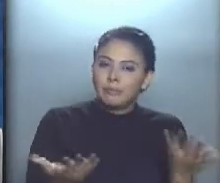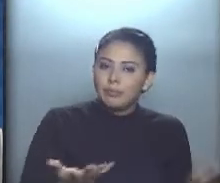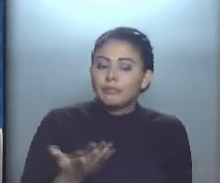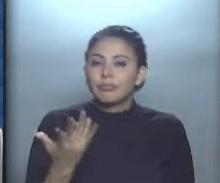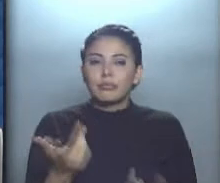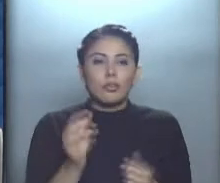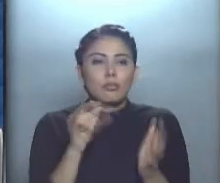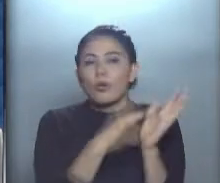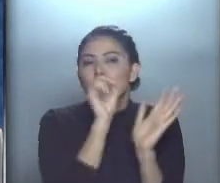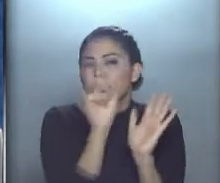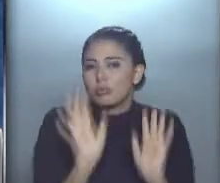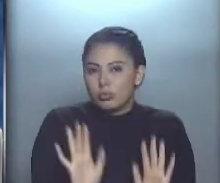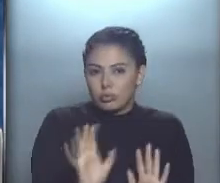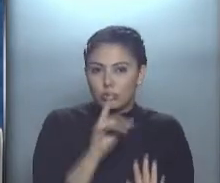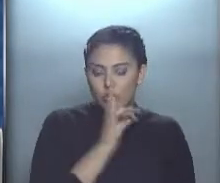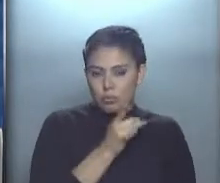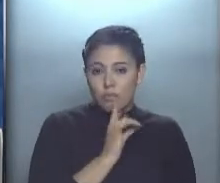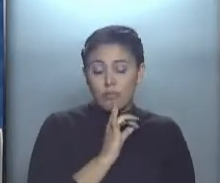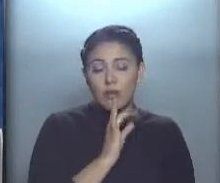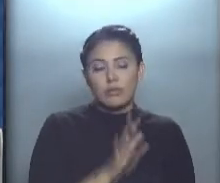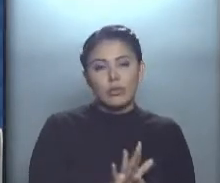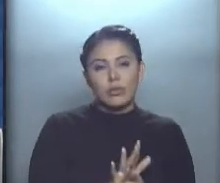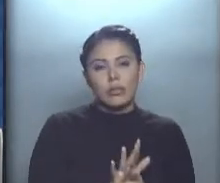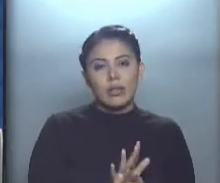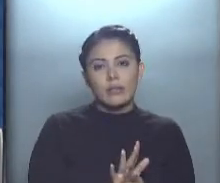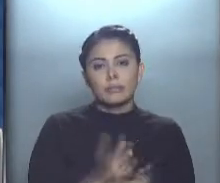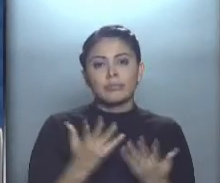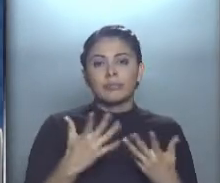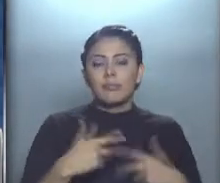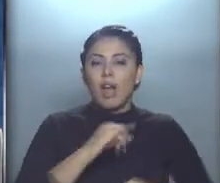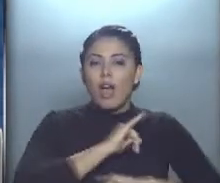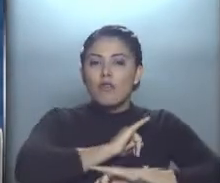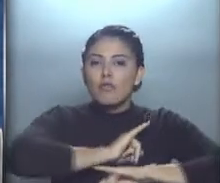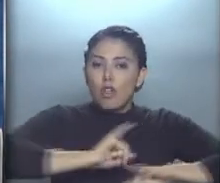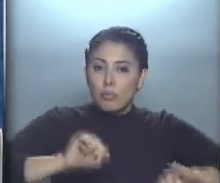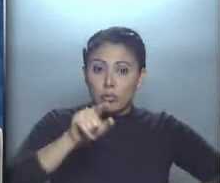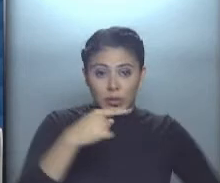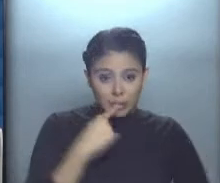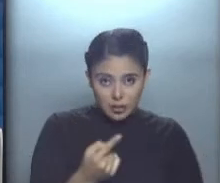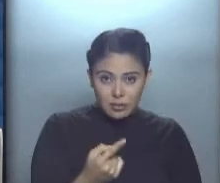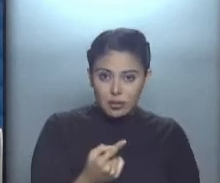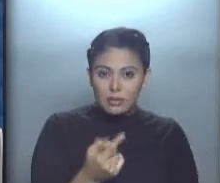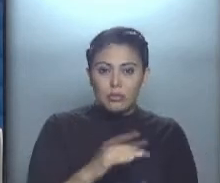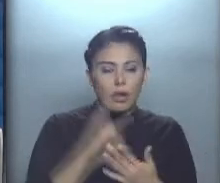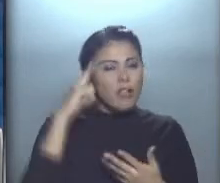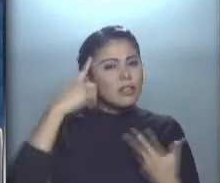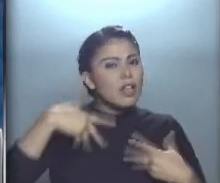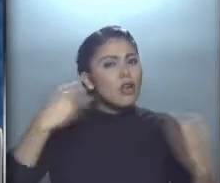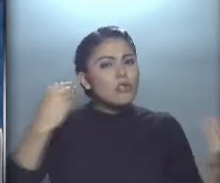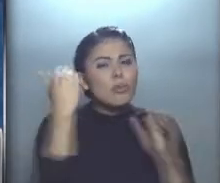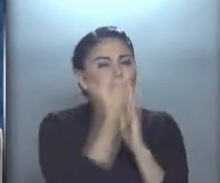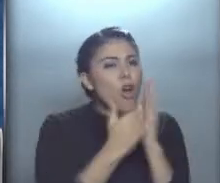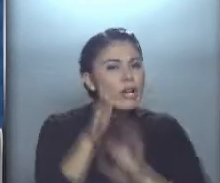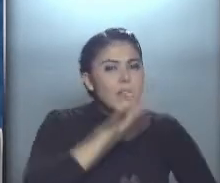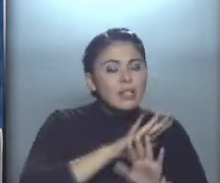muy puntuales o específicas en Tucumán, pero respecto al sistema de información que usted hace referencia en materia de inteligencia, en definitiva